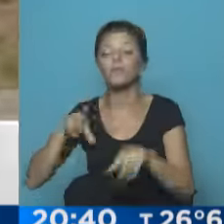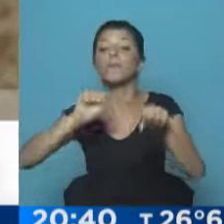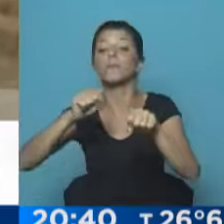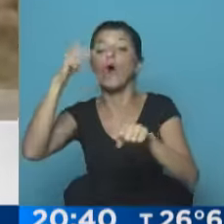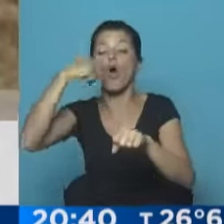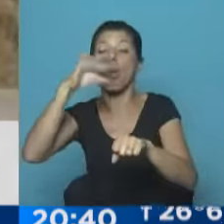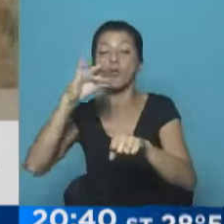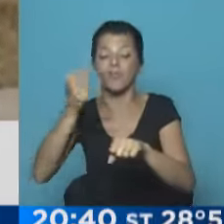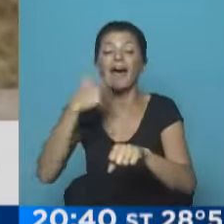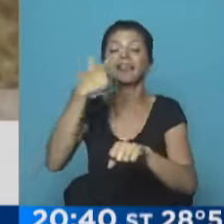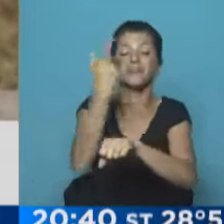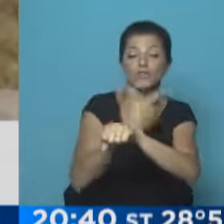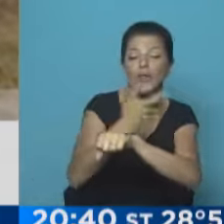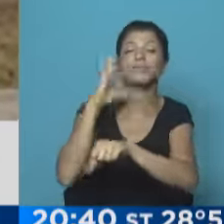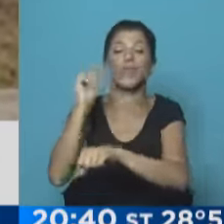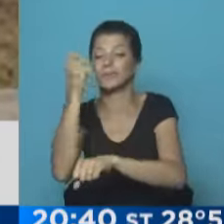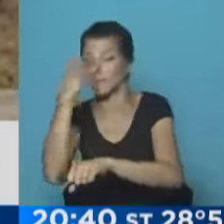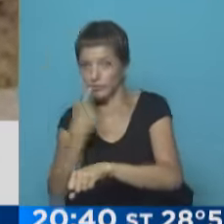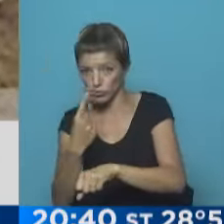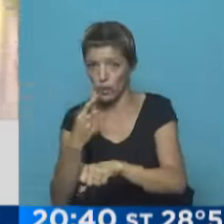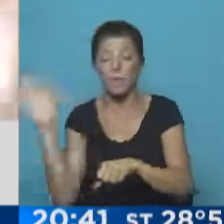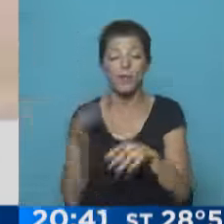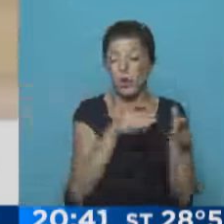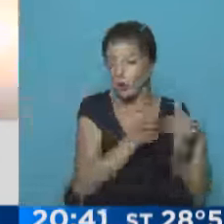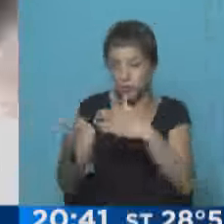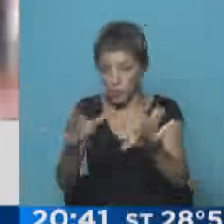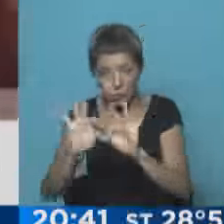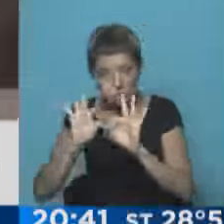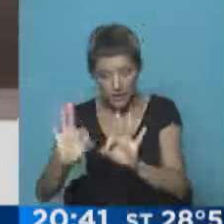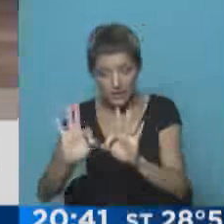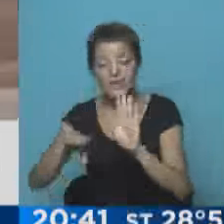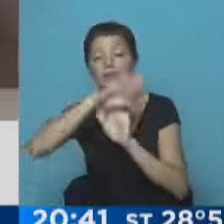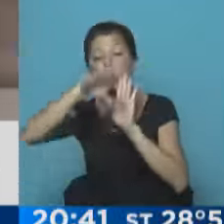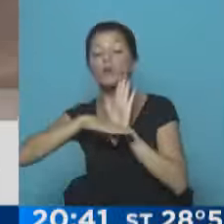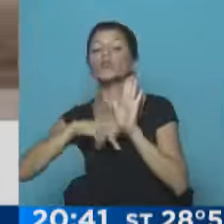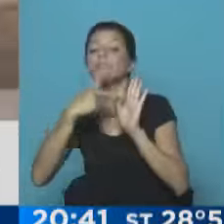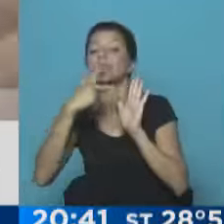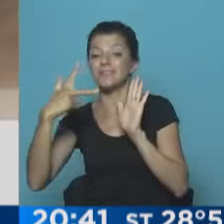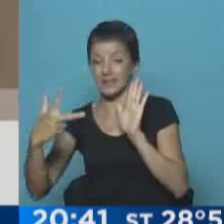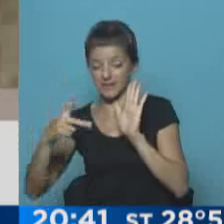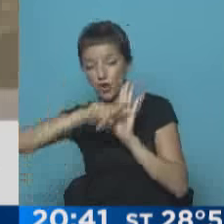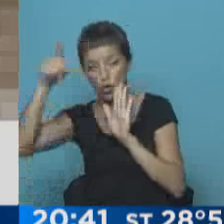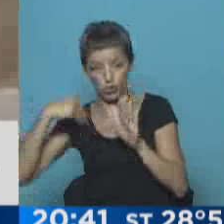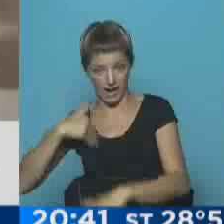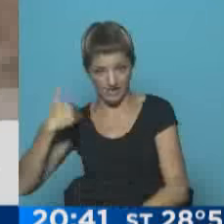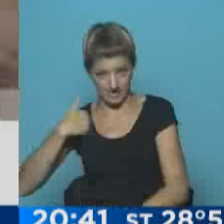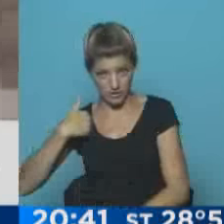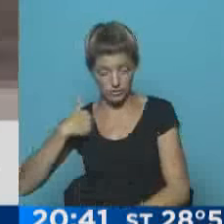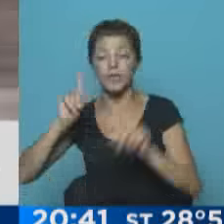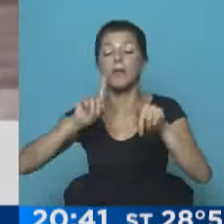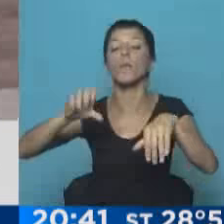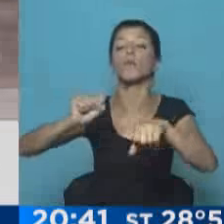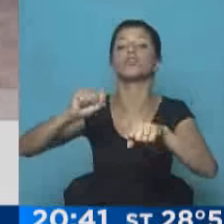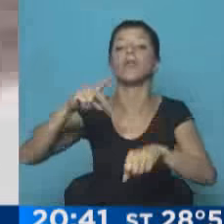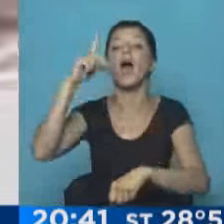horas 50 minutos para recorrer todo este trayecto. Y en el puesto 23 quedó Javier Pizzolitto con su Honda, dentro de los argentinos que han quedado